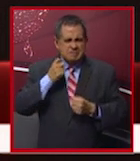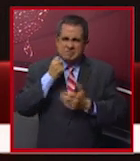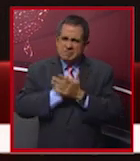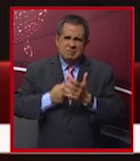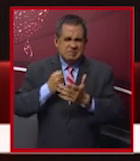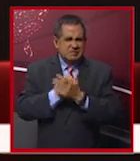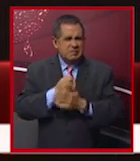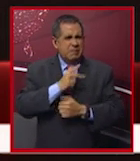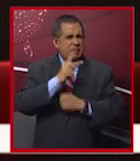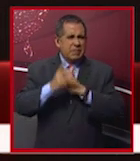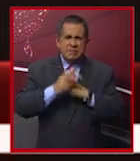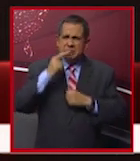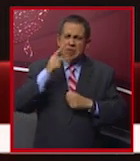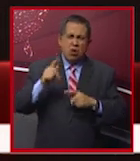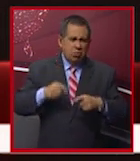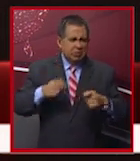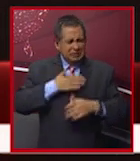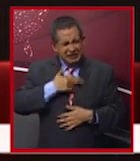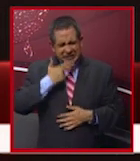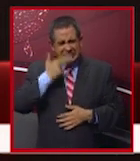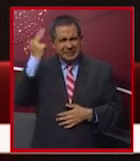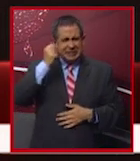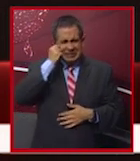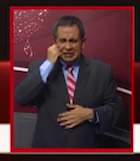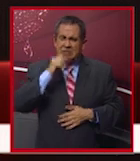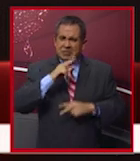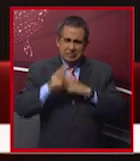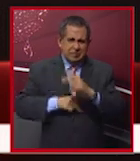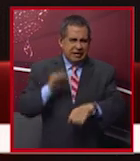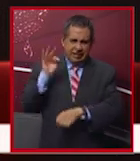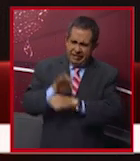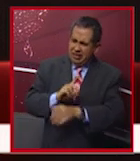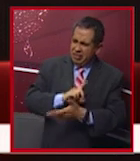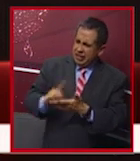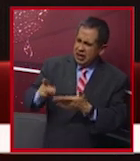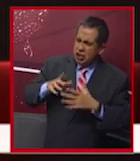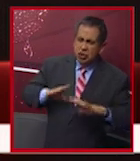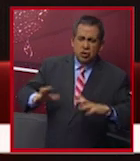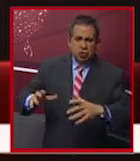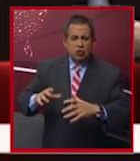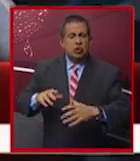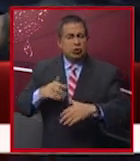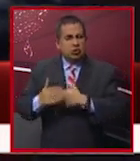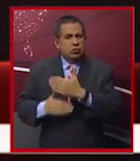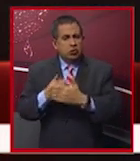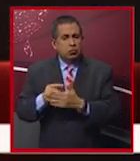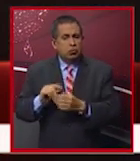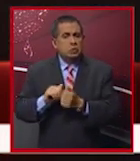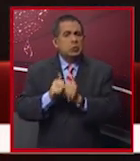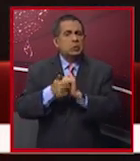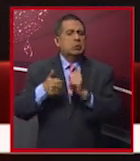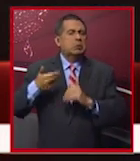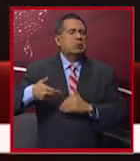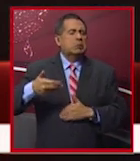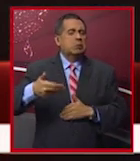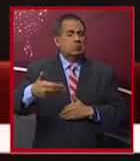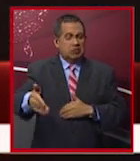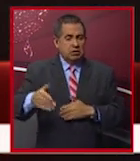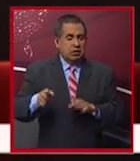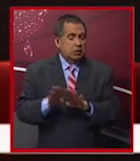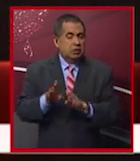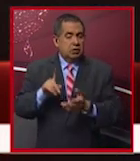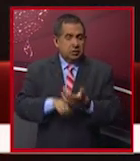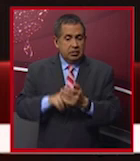país mejor, quienes dieron su vida para contar con los derechos sociales que fueron concretándose durante los años posteriores, como